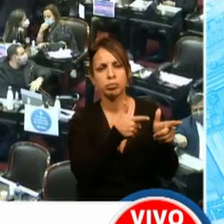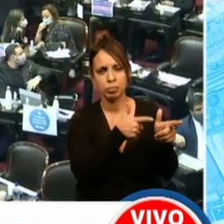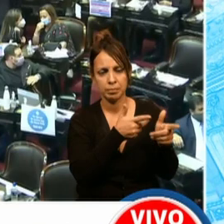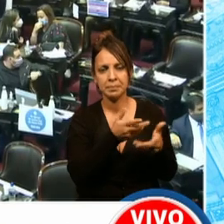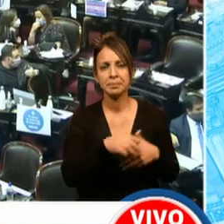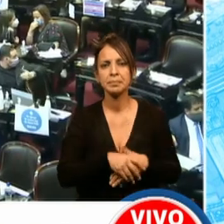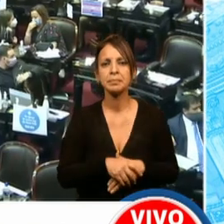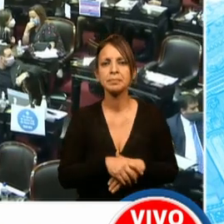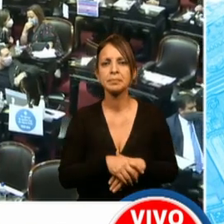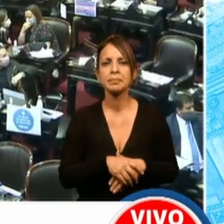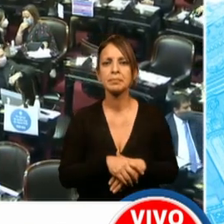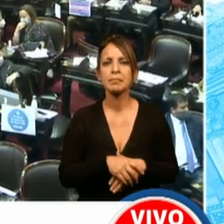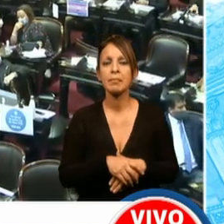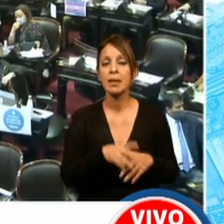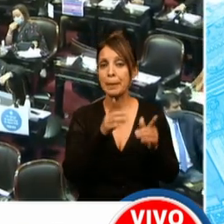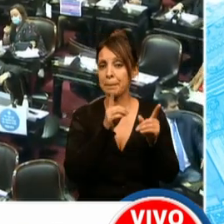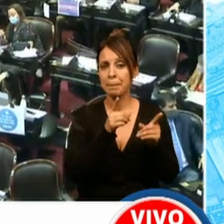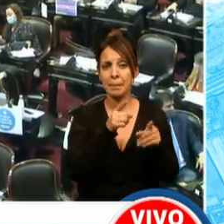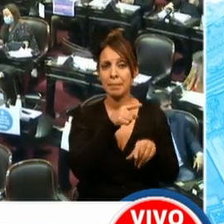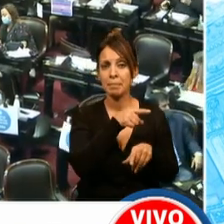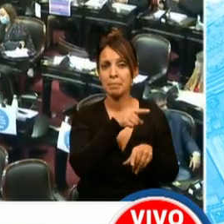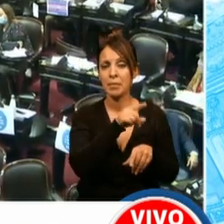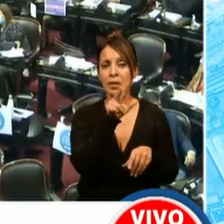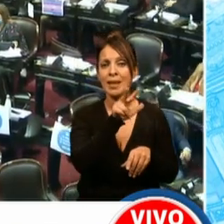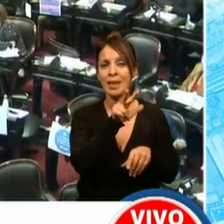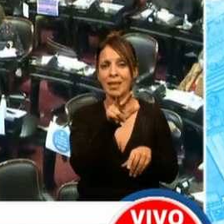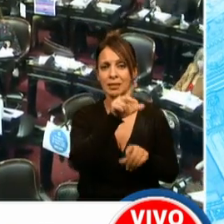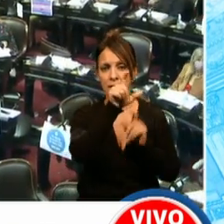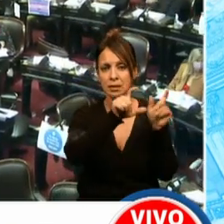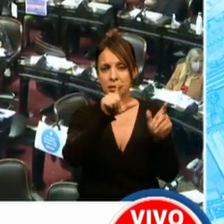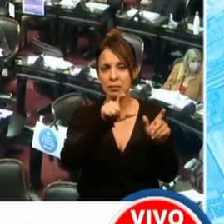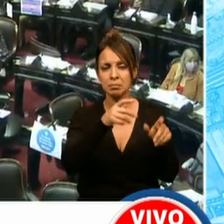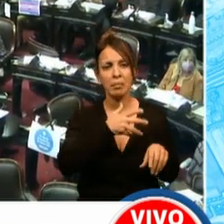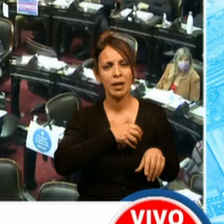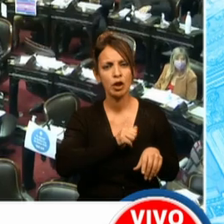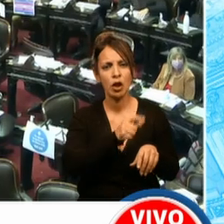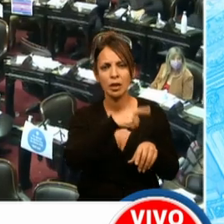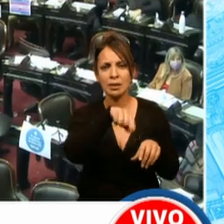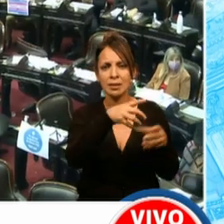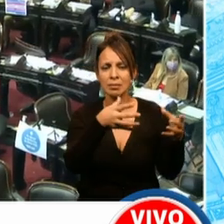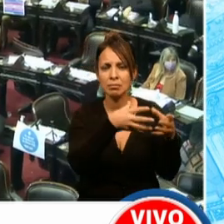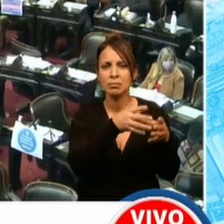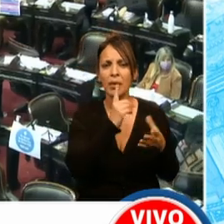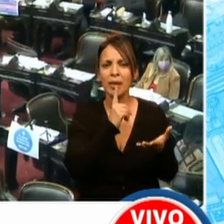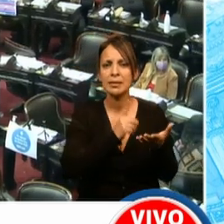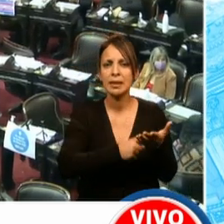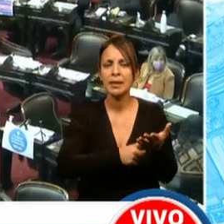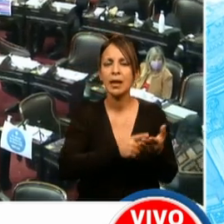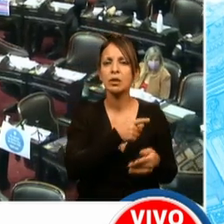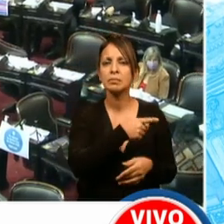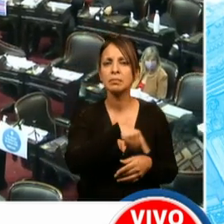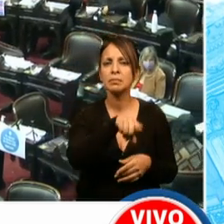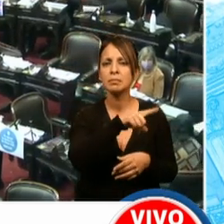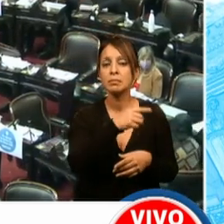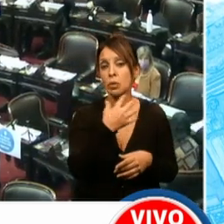digo esos 33 patriotas que se decidieron porque es